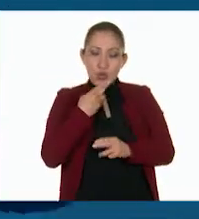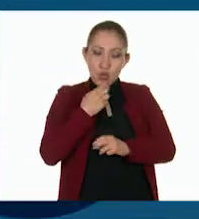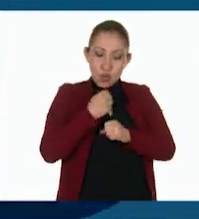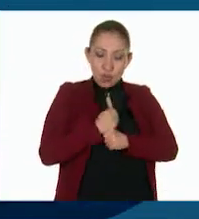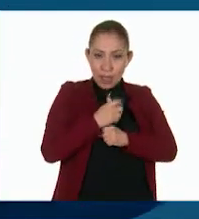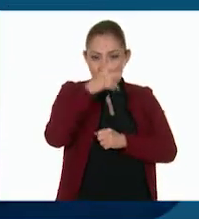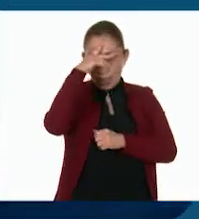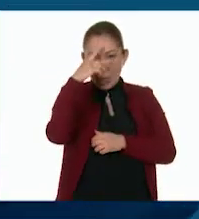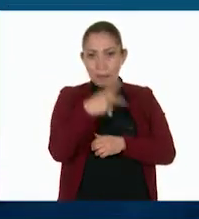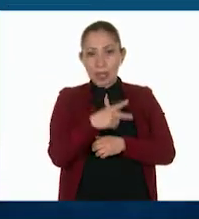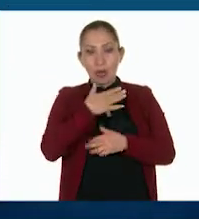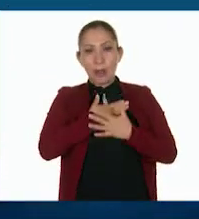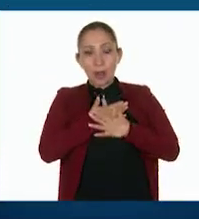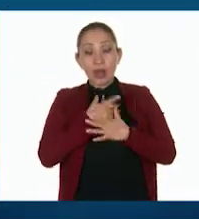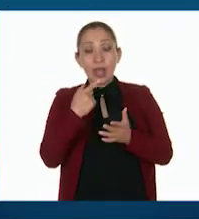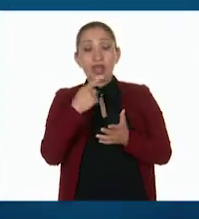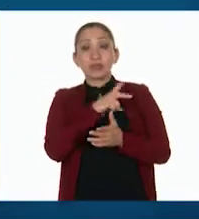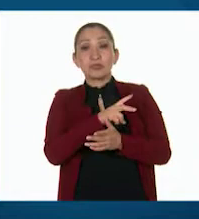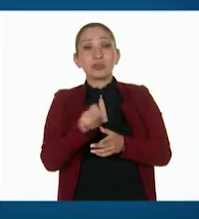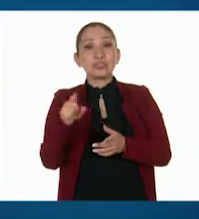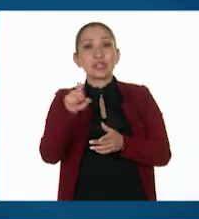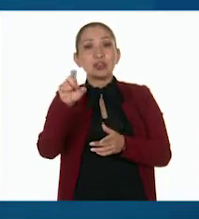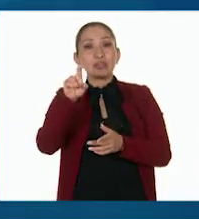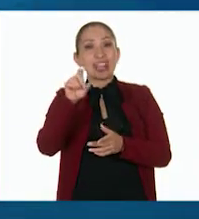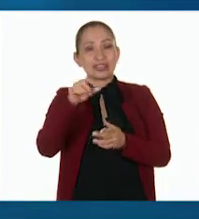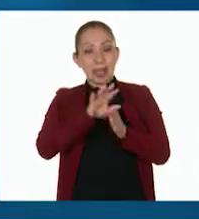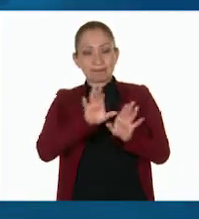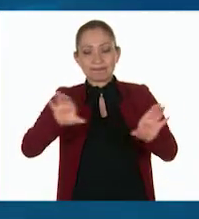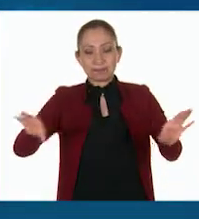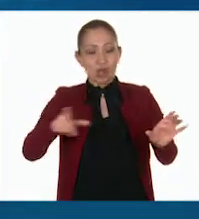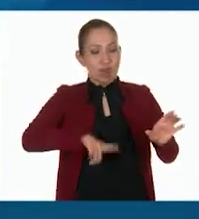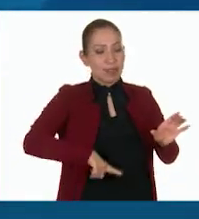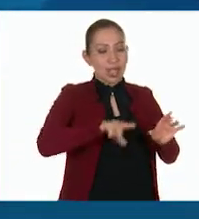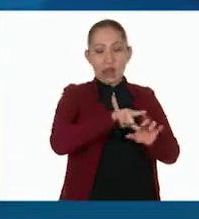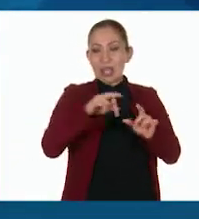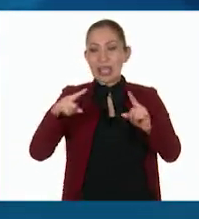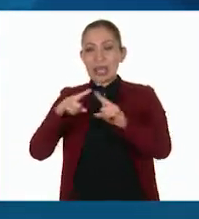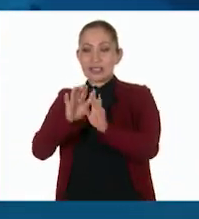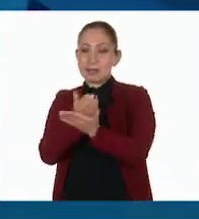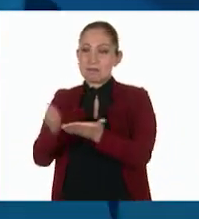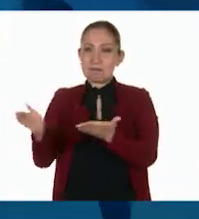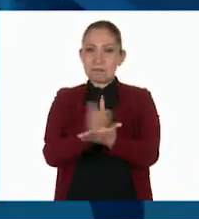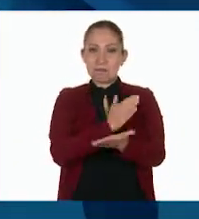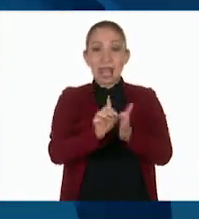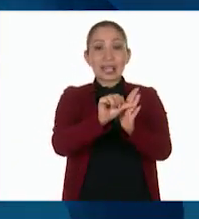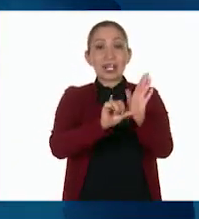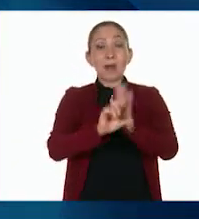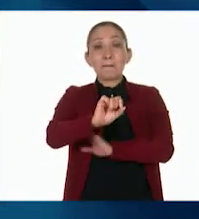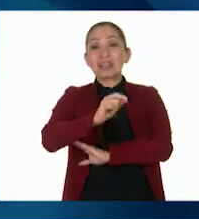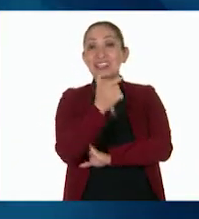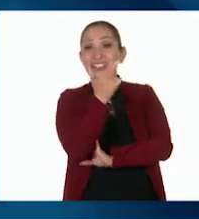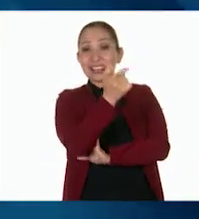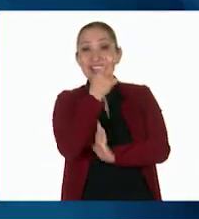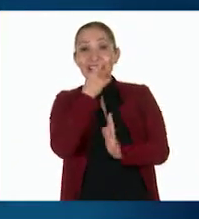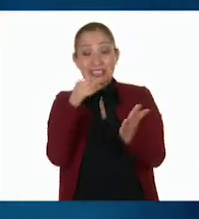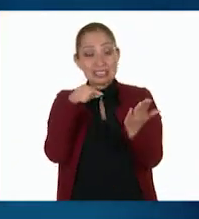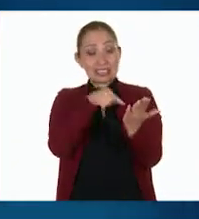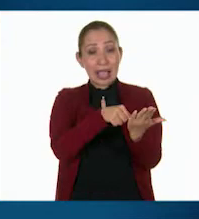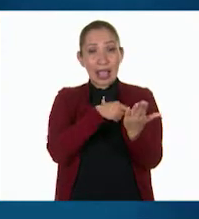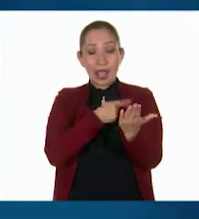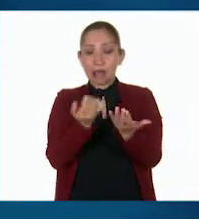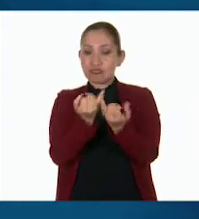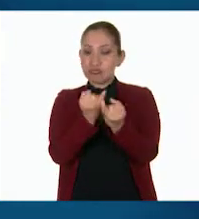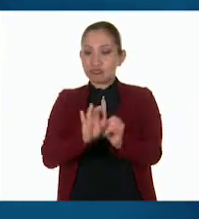El artículo 130 contemplaba la separación del Estado y la Iglesia. El artículo 27 aseguró la